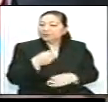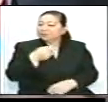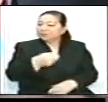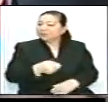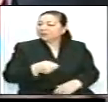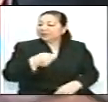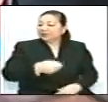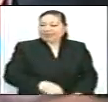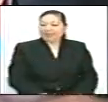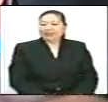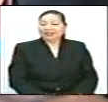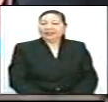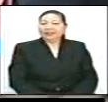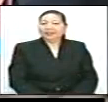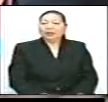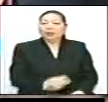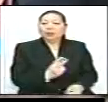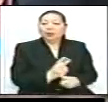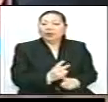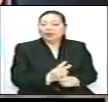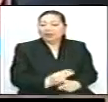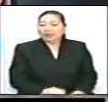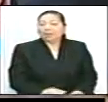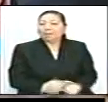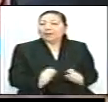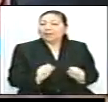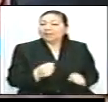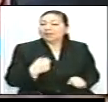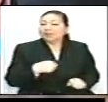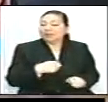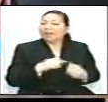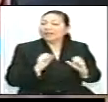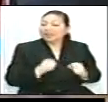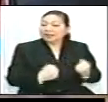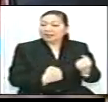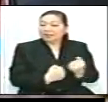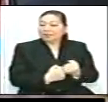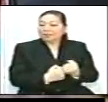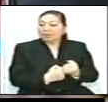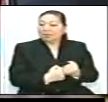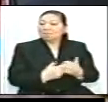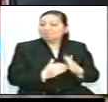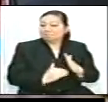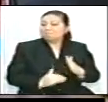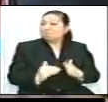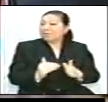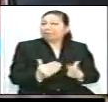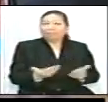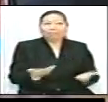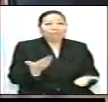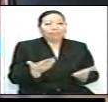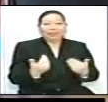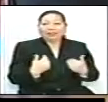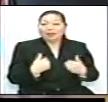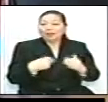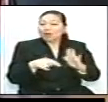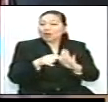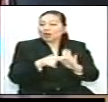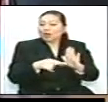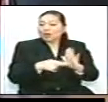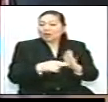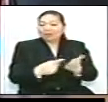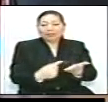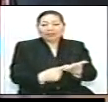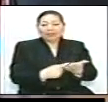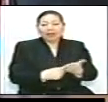pensiones, un sistema previsional. Y creo que nosotros tenemos que apoyar eso al máximo. Es una locura, por ejemplo, tener una norma de promoción del